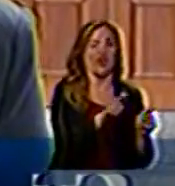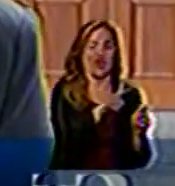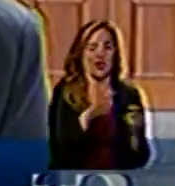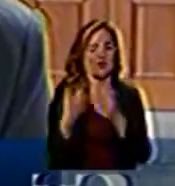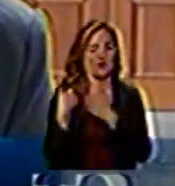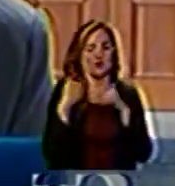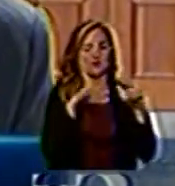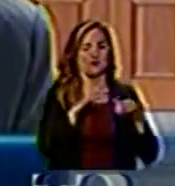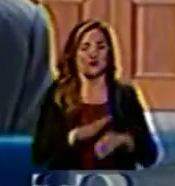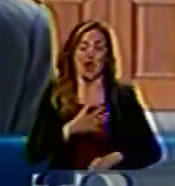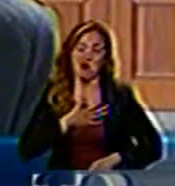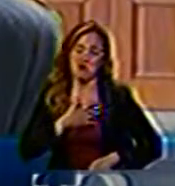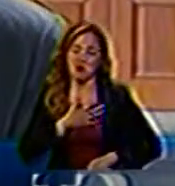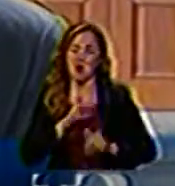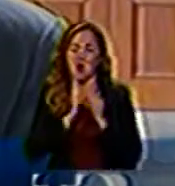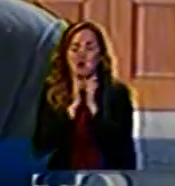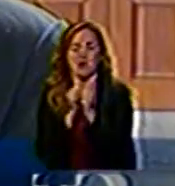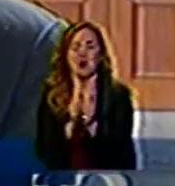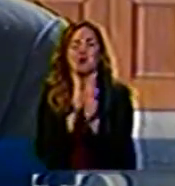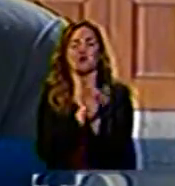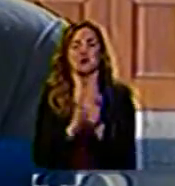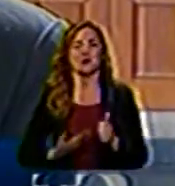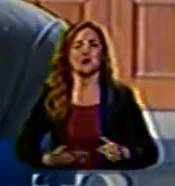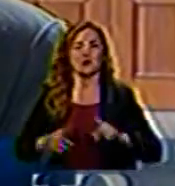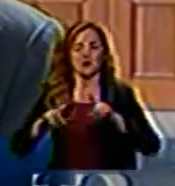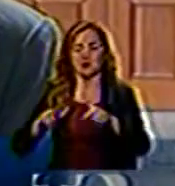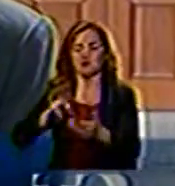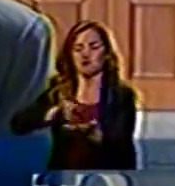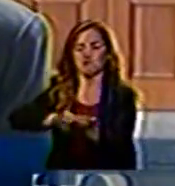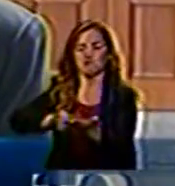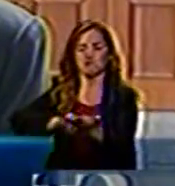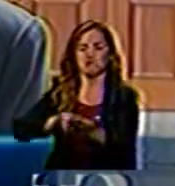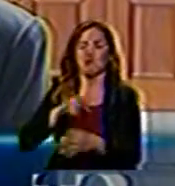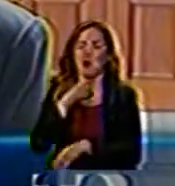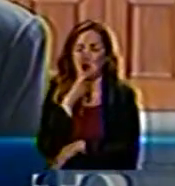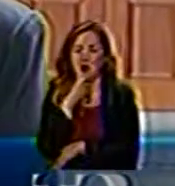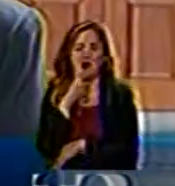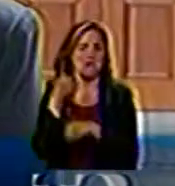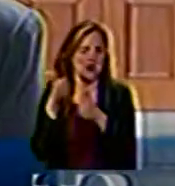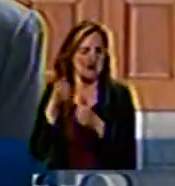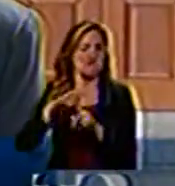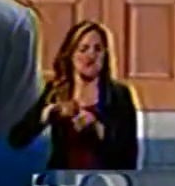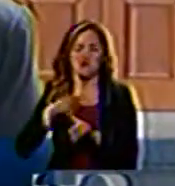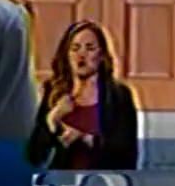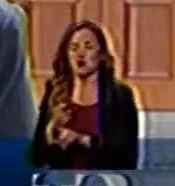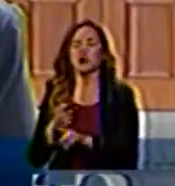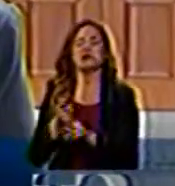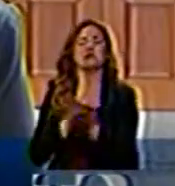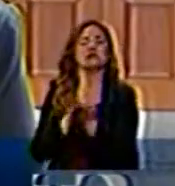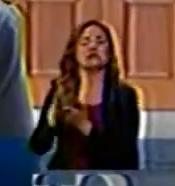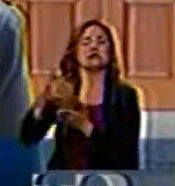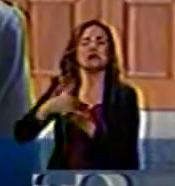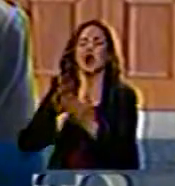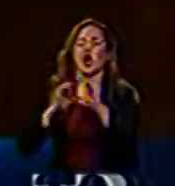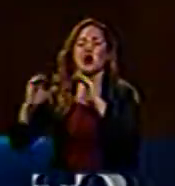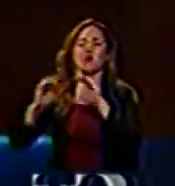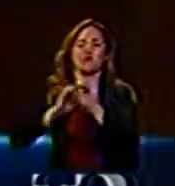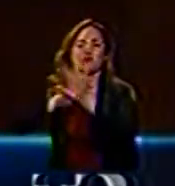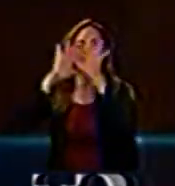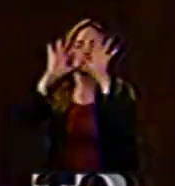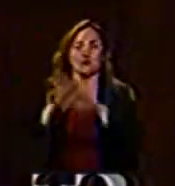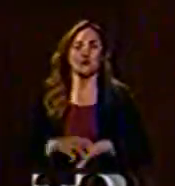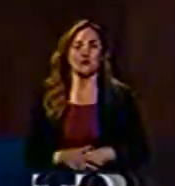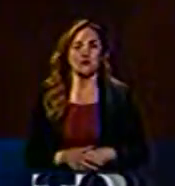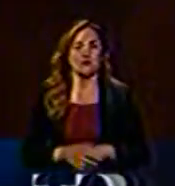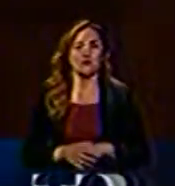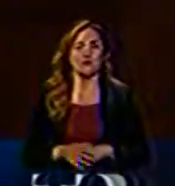he tenido el privilegio de acompañar al presidente de la República a esta reunión y poder establecer un canal claro de comunicación. También